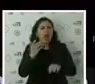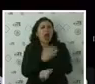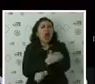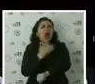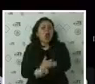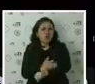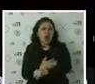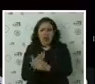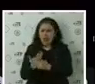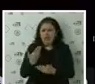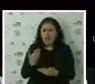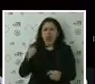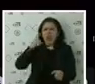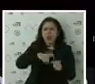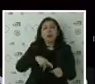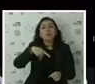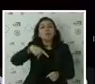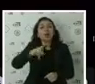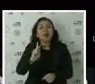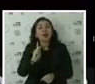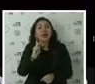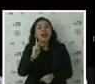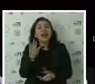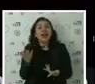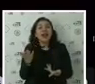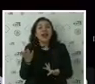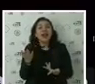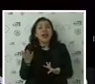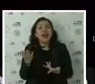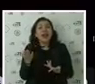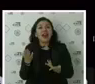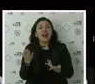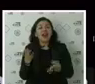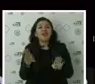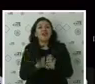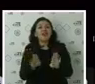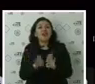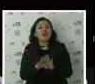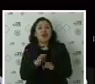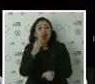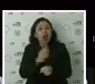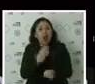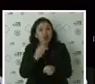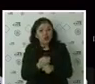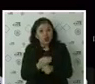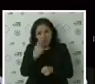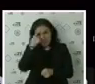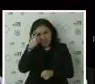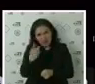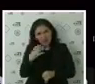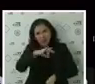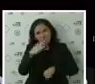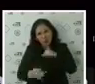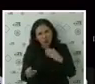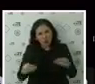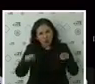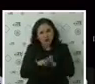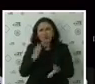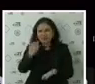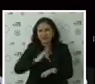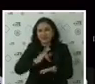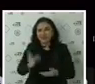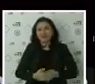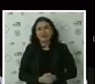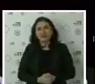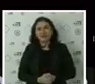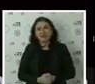de manera permanente, pero de manera presencial en esta ronda de reflexiones. Muchas